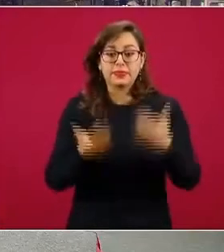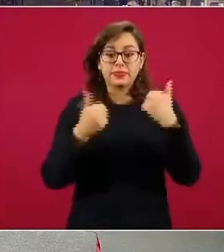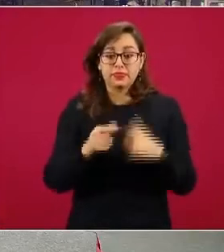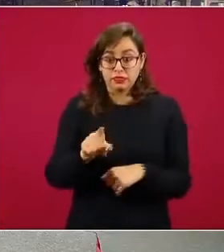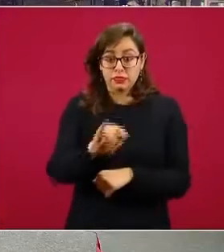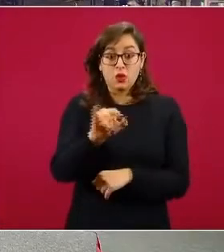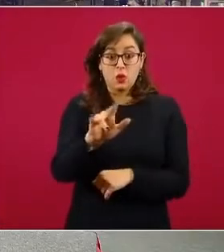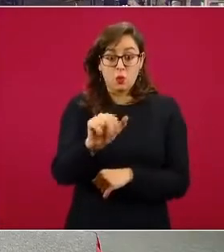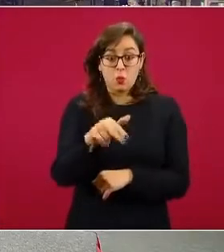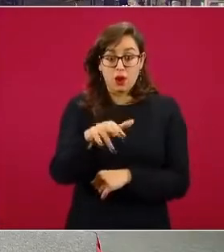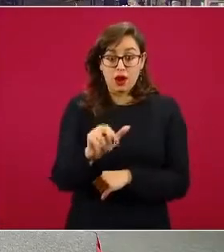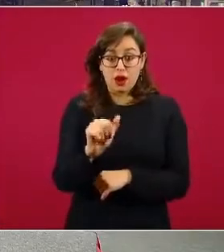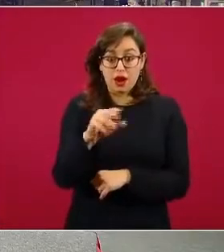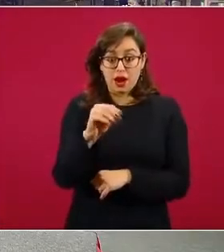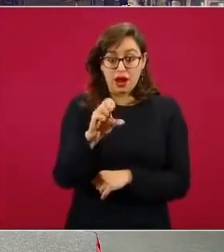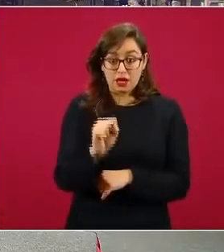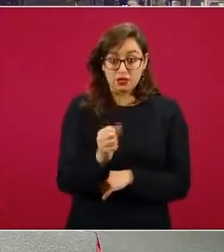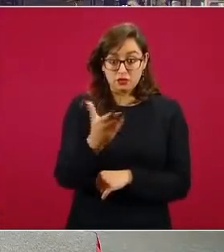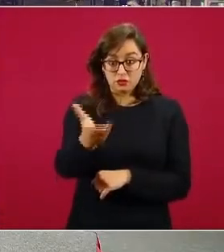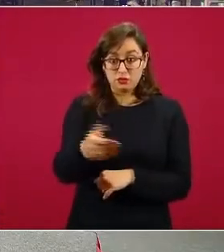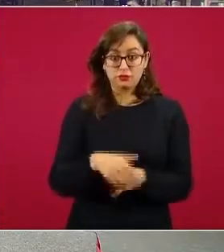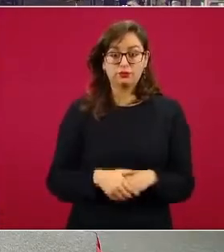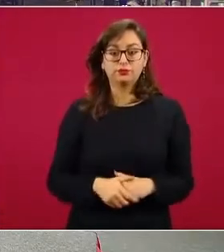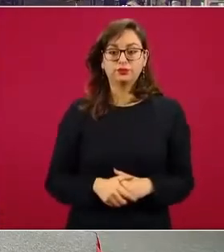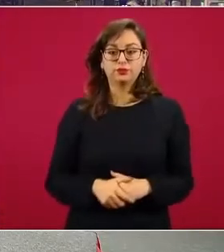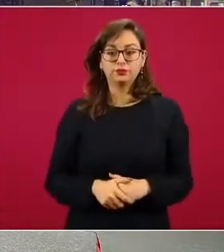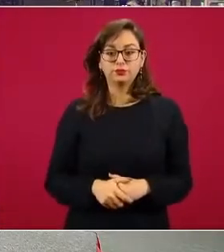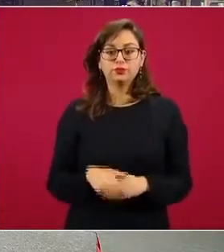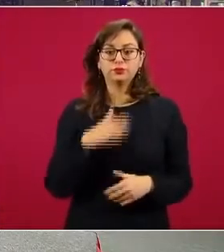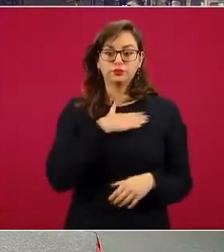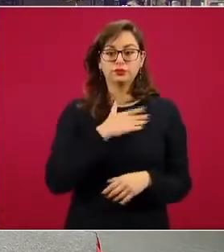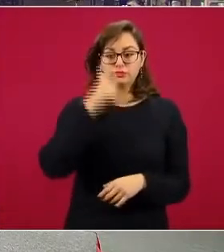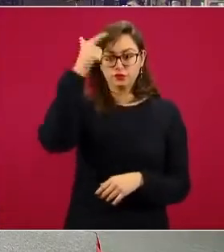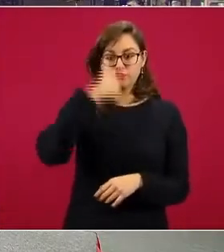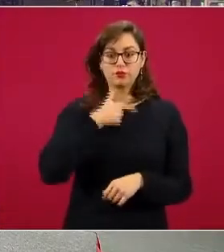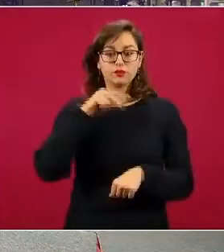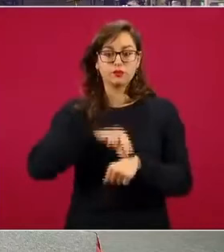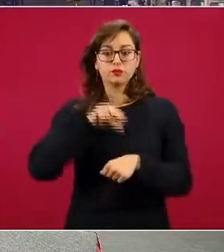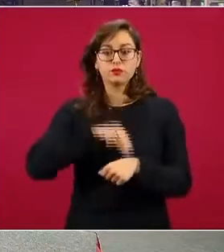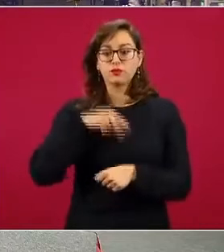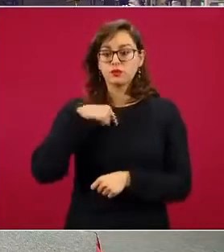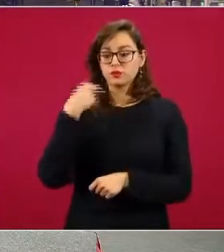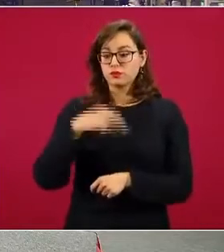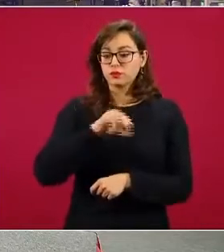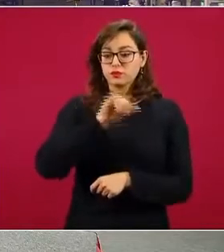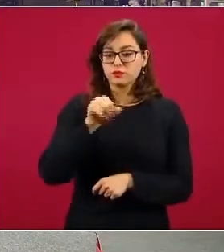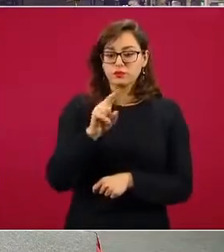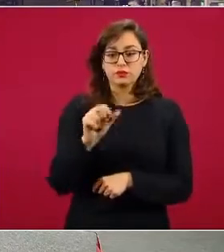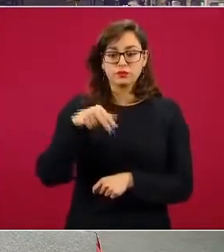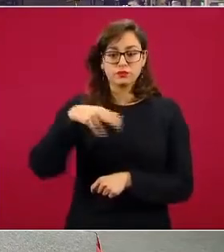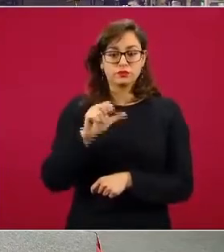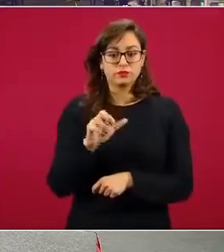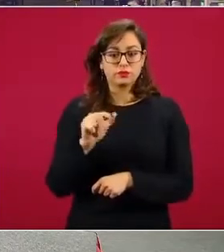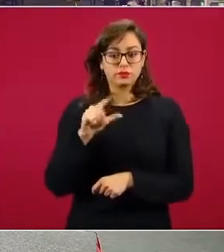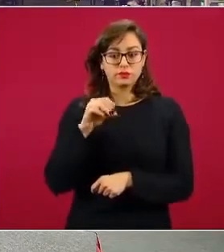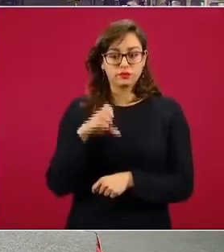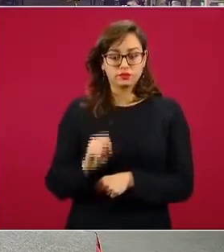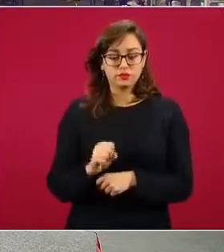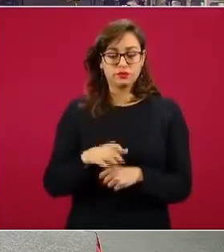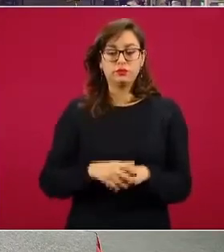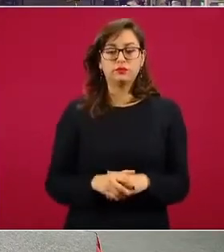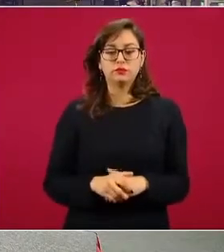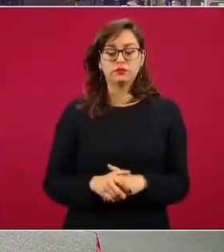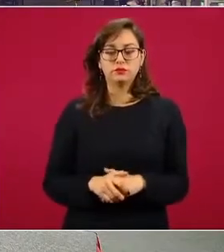Carlos, AM Noticias, Juan Carlos Machorro. Sí, buenas noches, doctor. Juan Carlos Machorro, AM de Querétaro. Doctor,